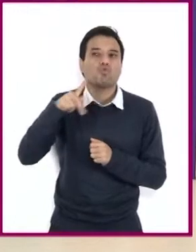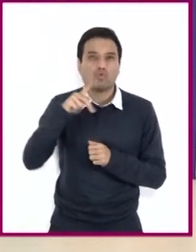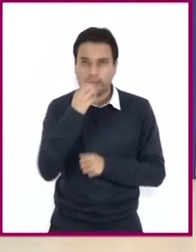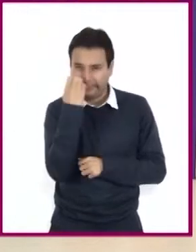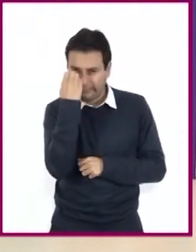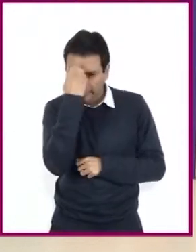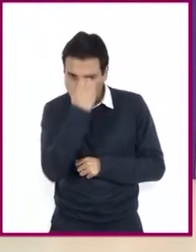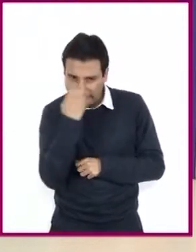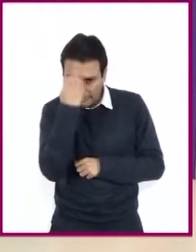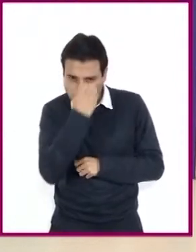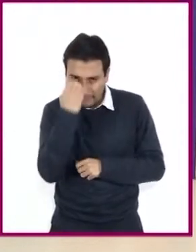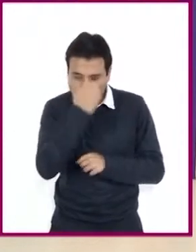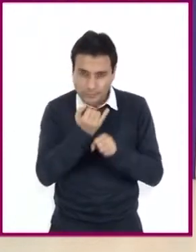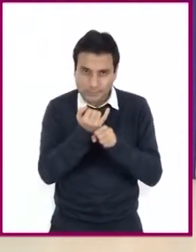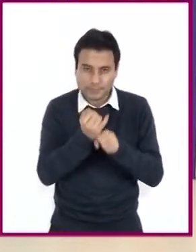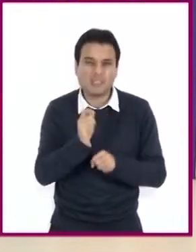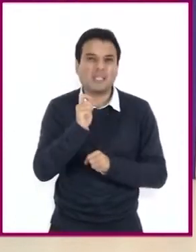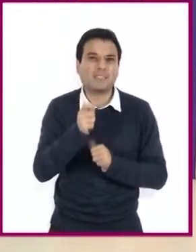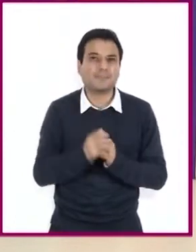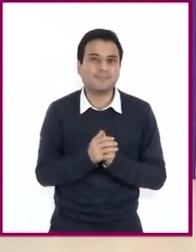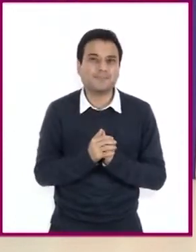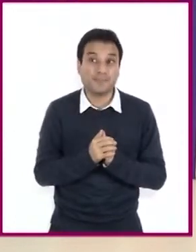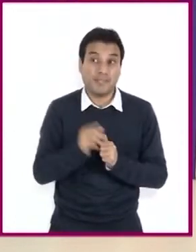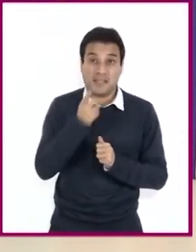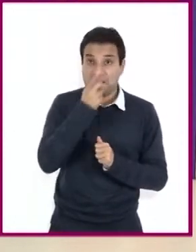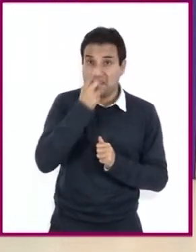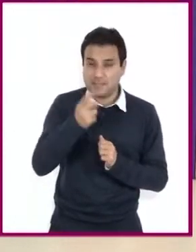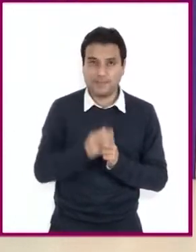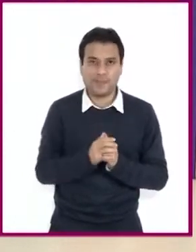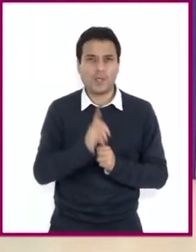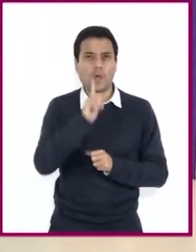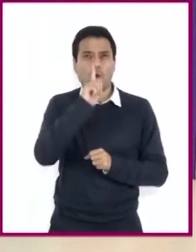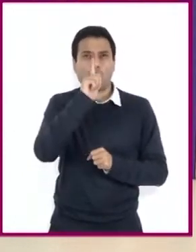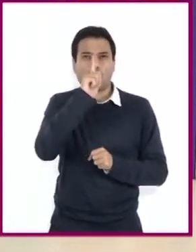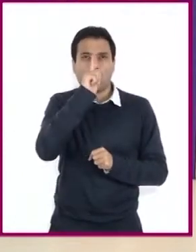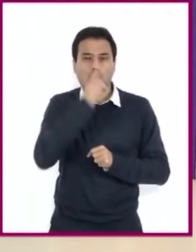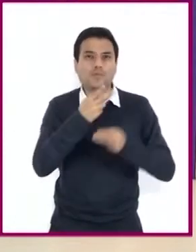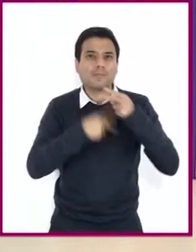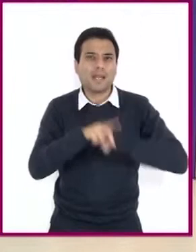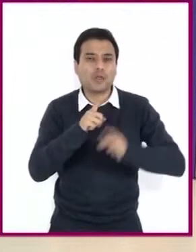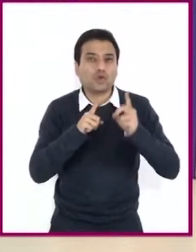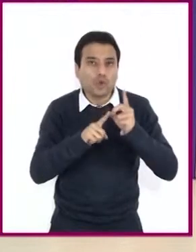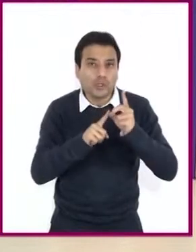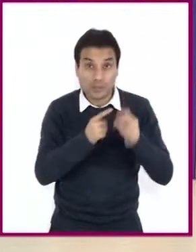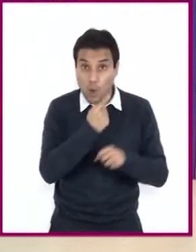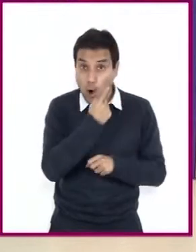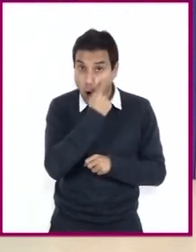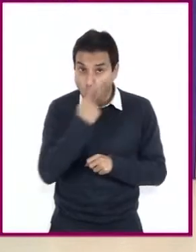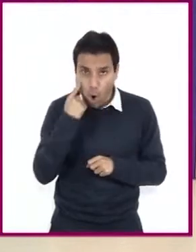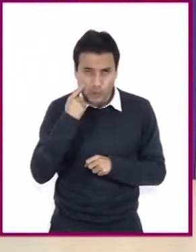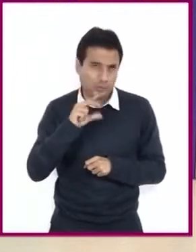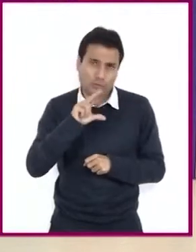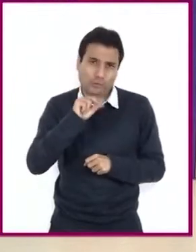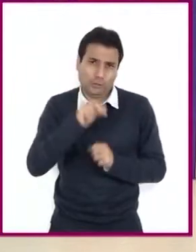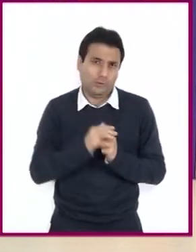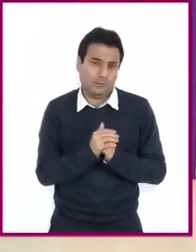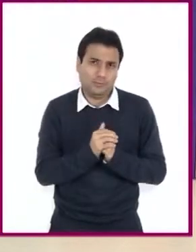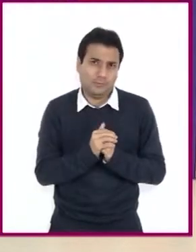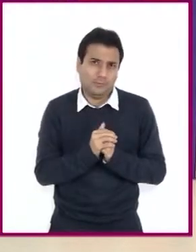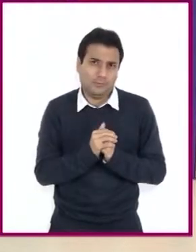observaciones. Estas son: que la luz no emana de los ojos, sino de objetos como las